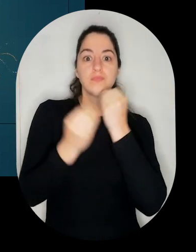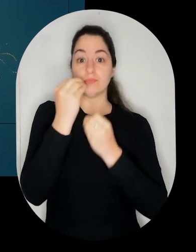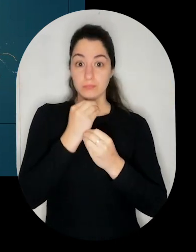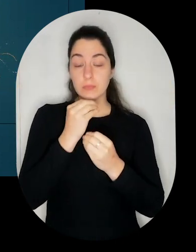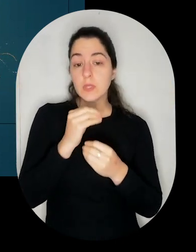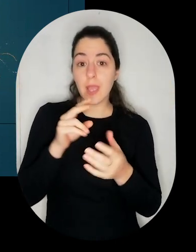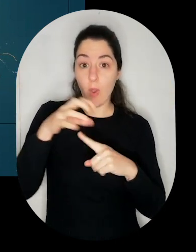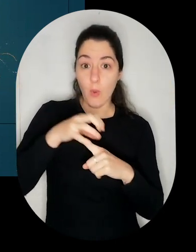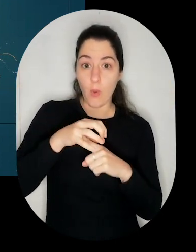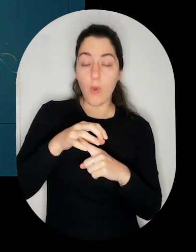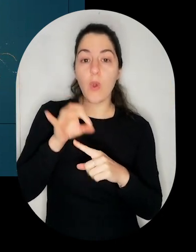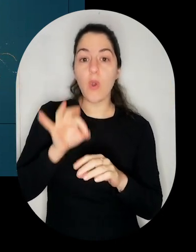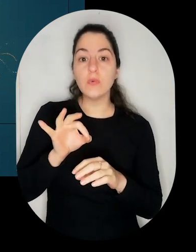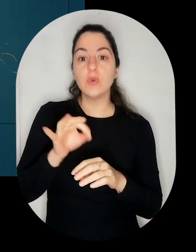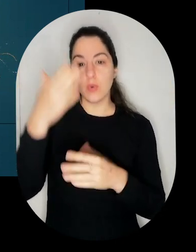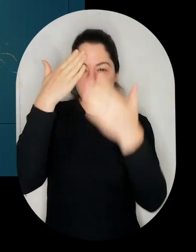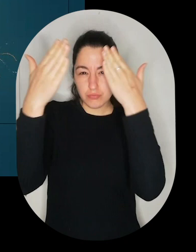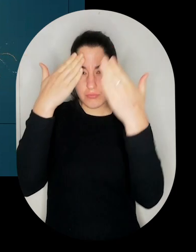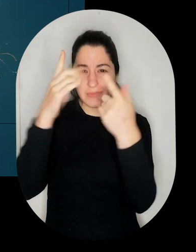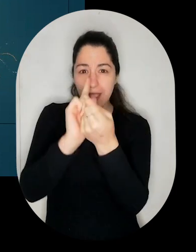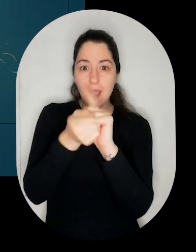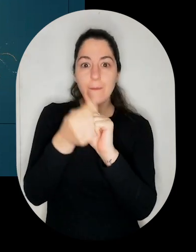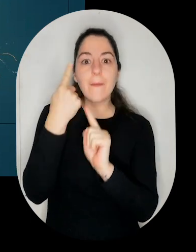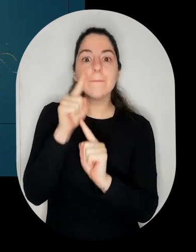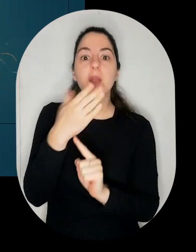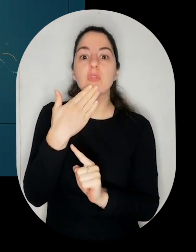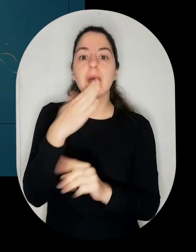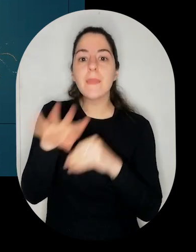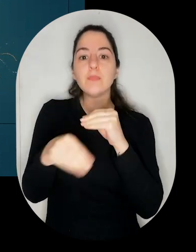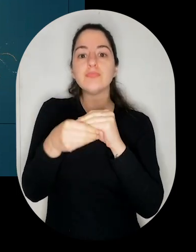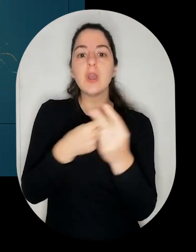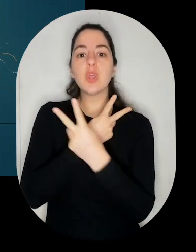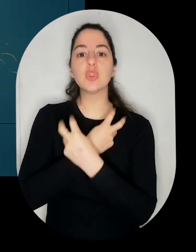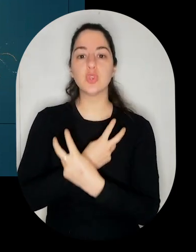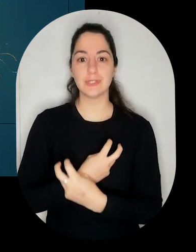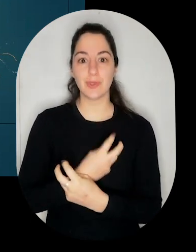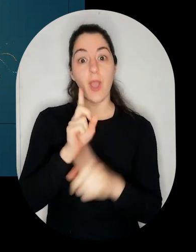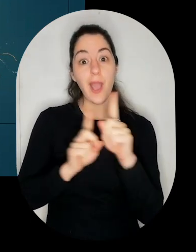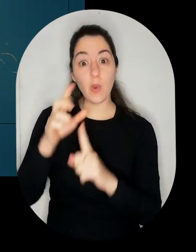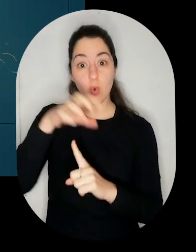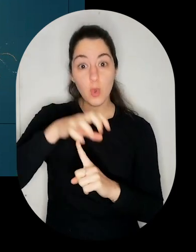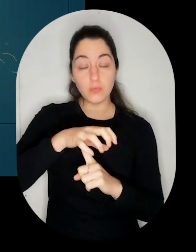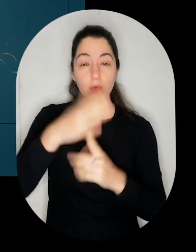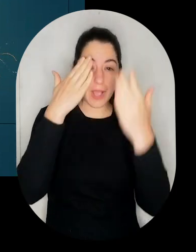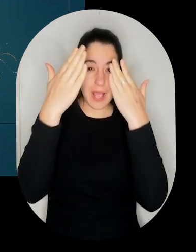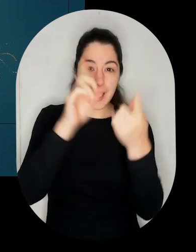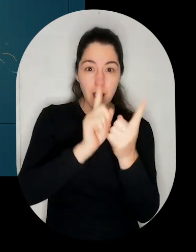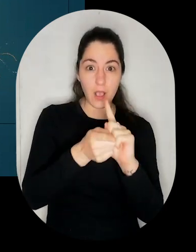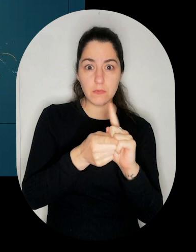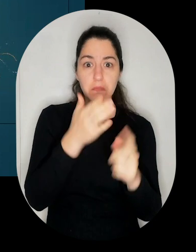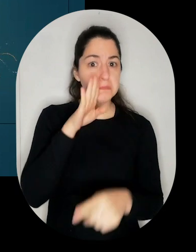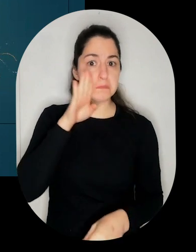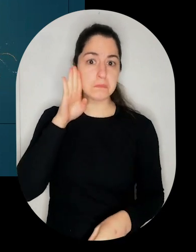se ingieren efectivamente especies con actividad psicoactiva, pero además al mismo tiempo tóxica, porque existen hongos psicoactivos no